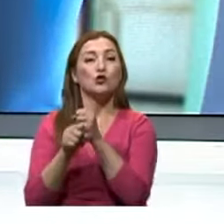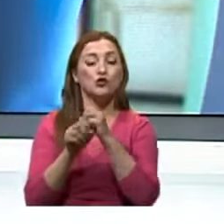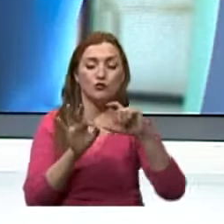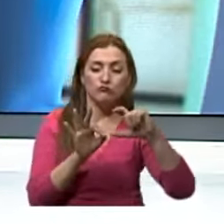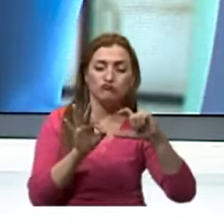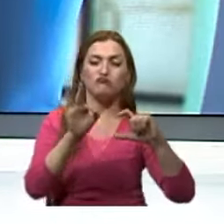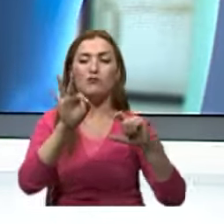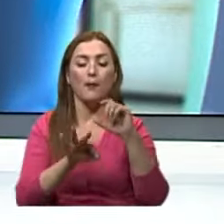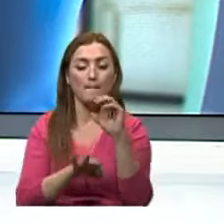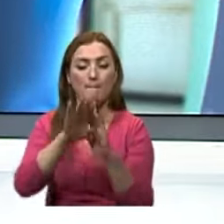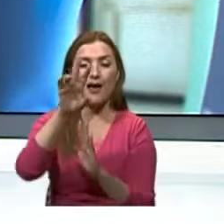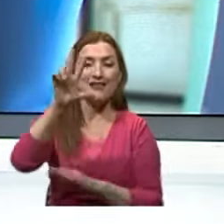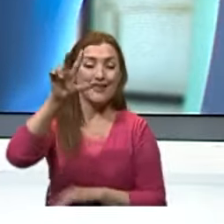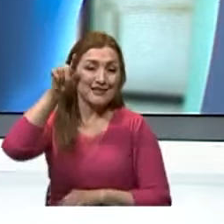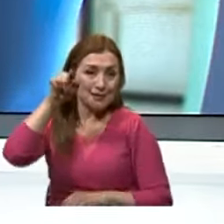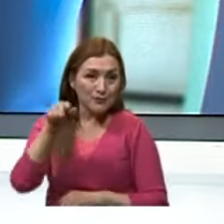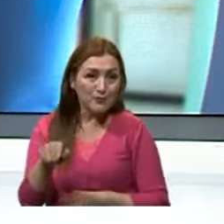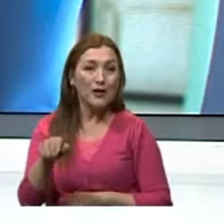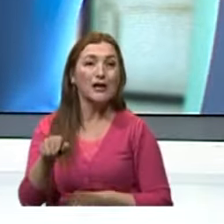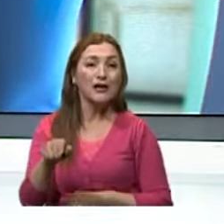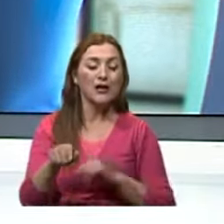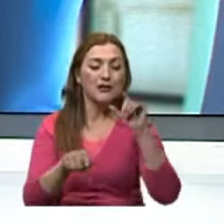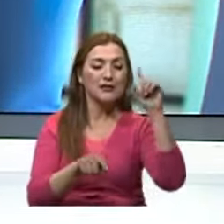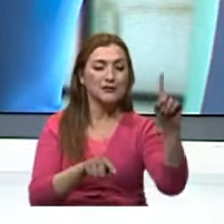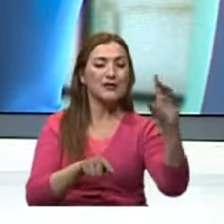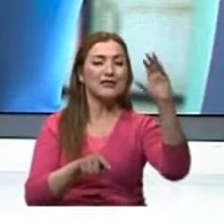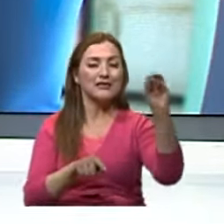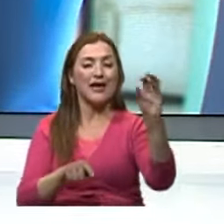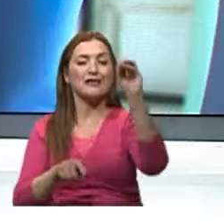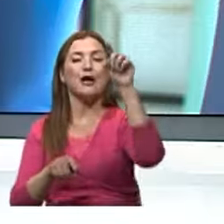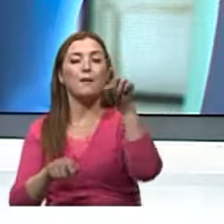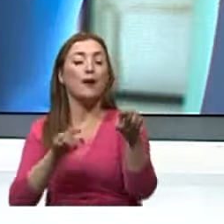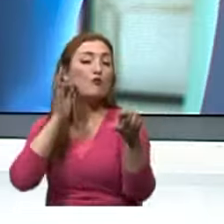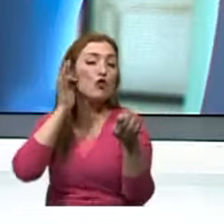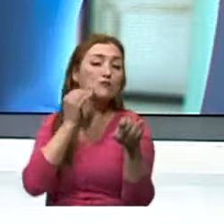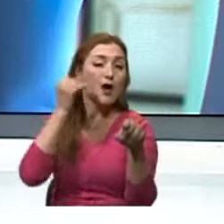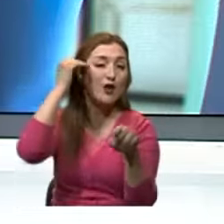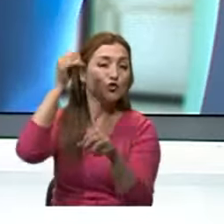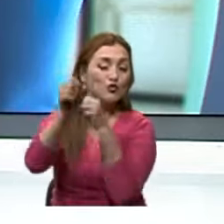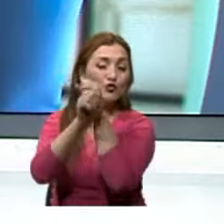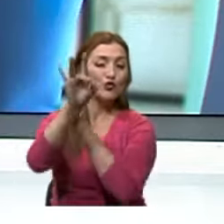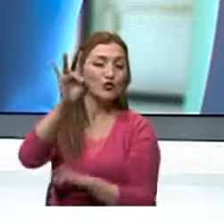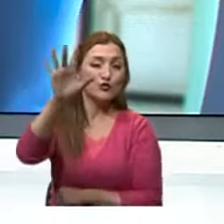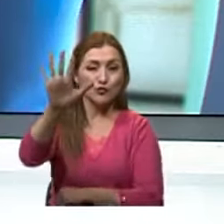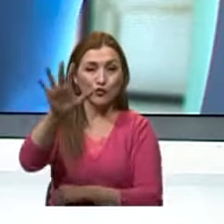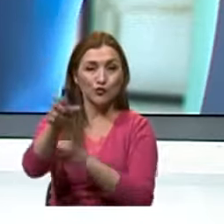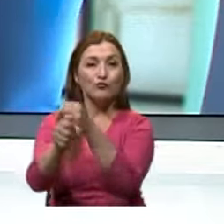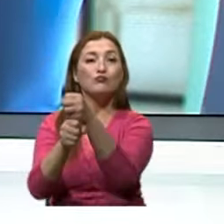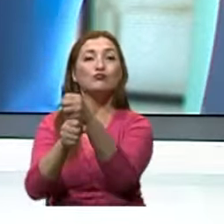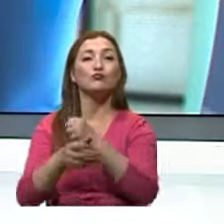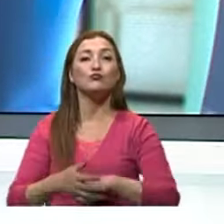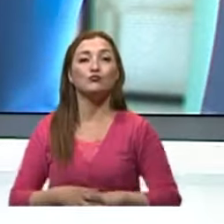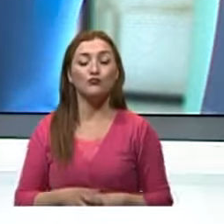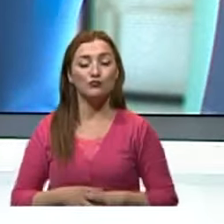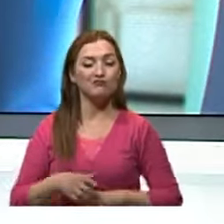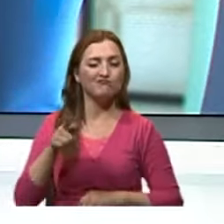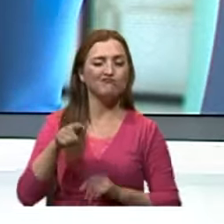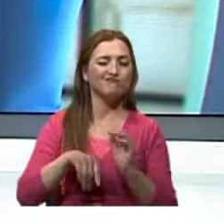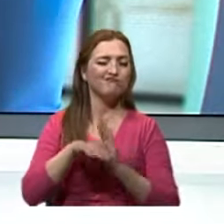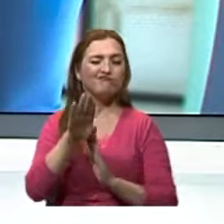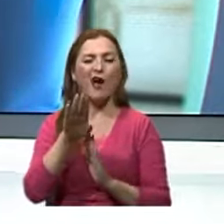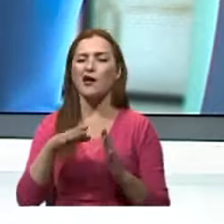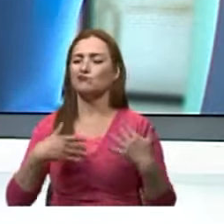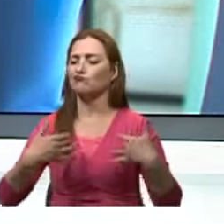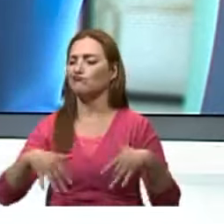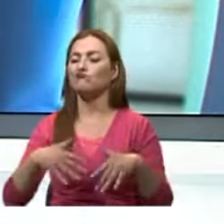ser superior a 3.000 por cada 100.000 personas año en mujeres mayores de 85 años, siendo esta mucho más